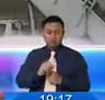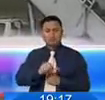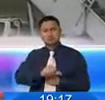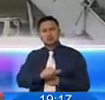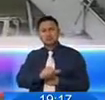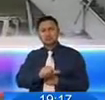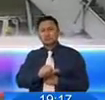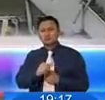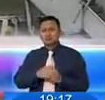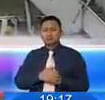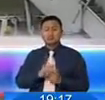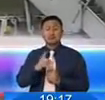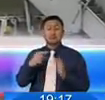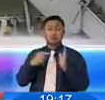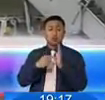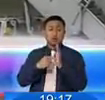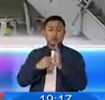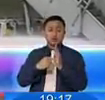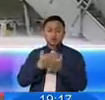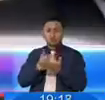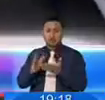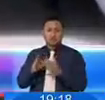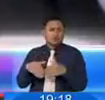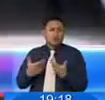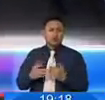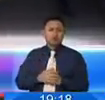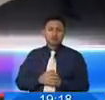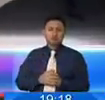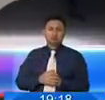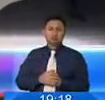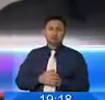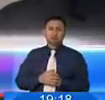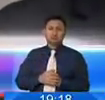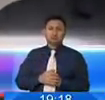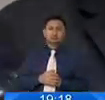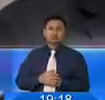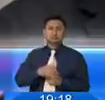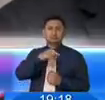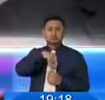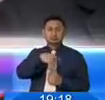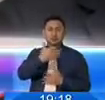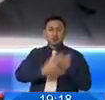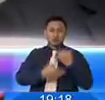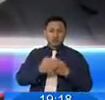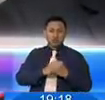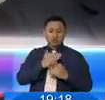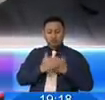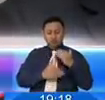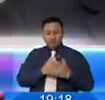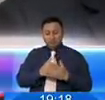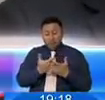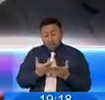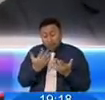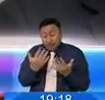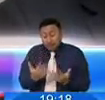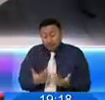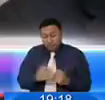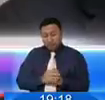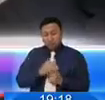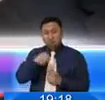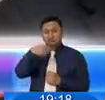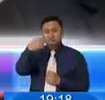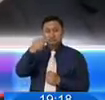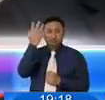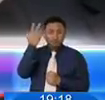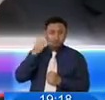la eliminación de la tasa de servicio y control aduanero. Estamos avanzando por aquí la vía judicial local y tenemos la expectativa que en los próximos